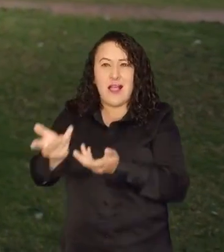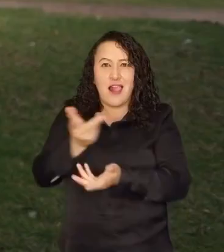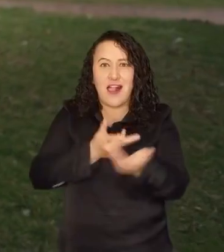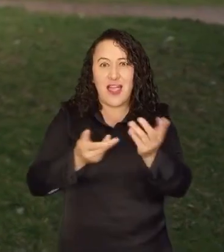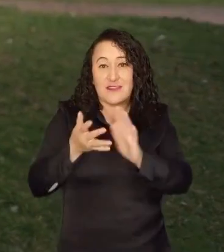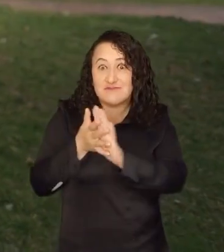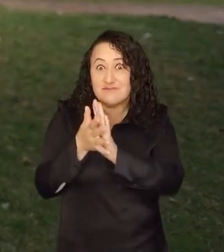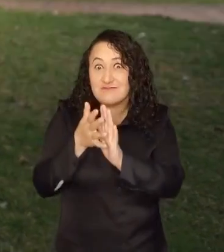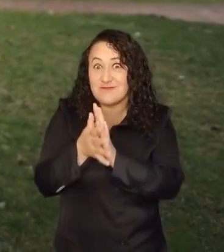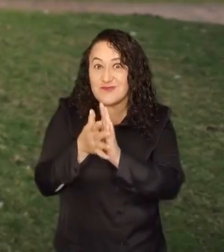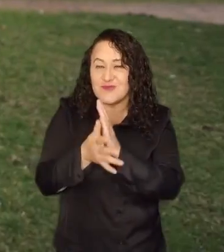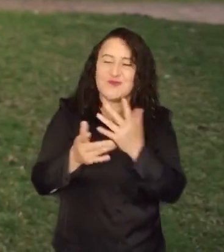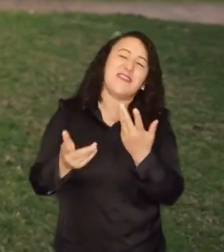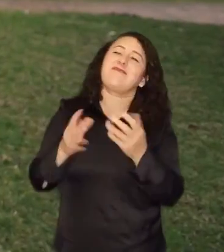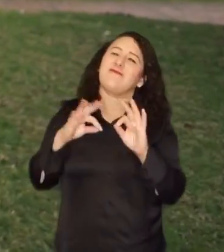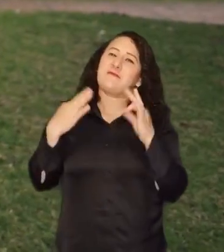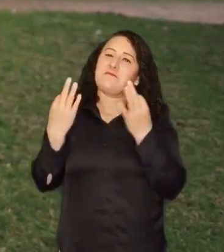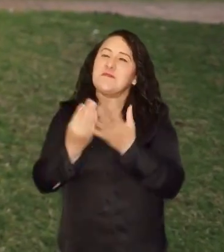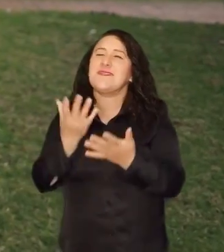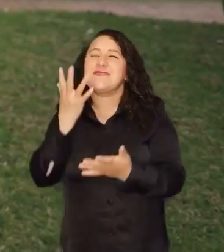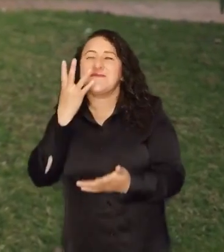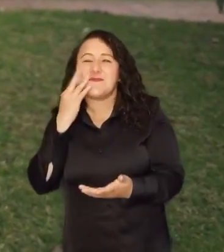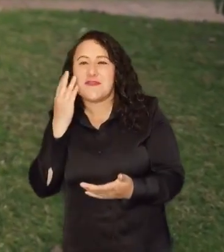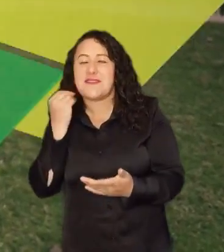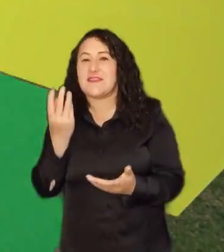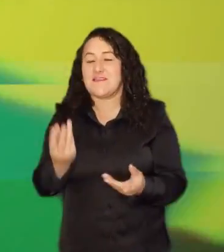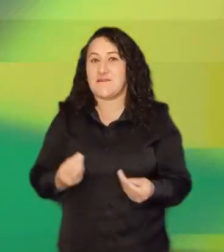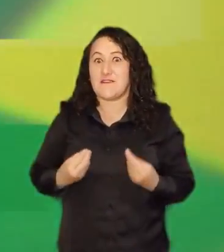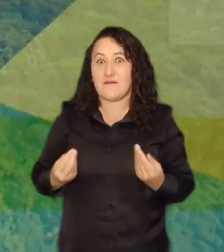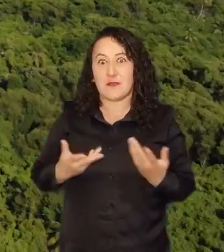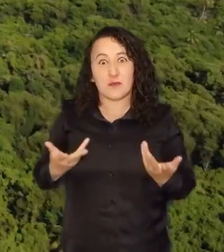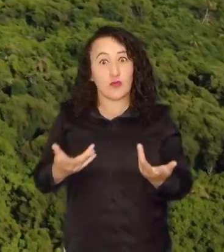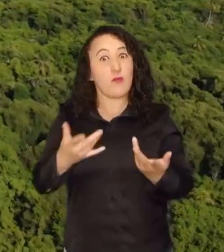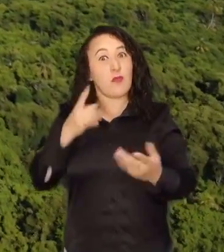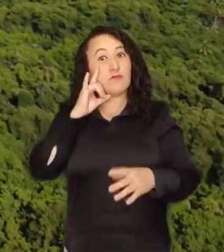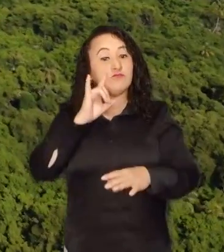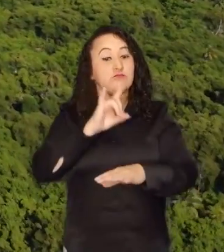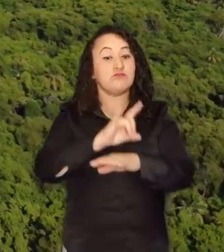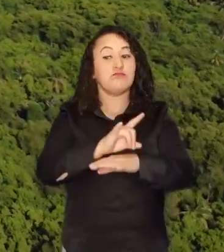la Agricultura, que se celebró el pasado 9 de septiembre.